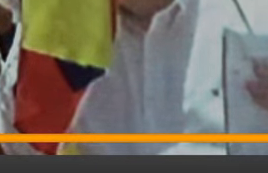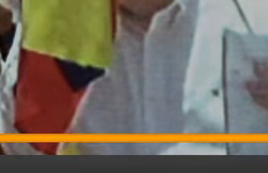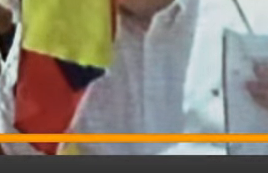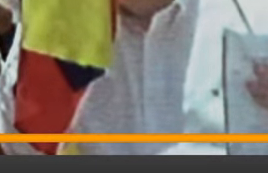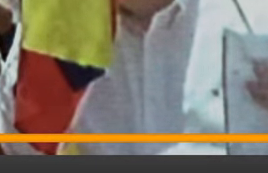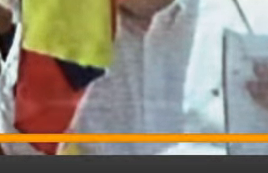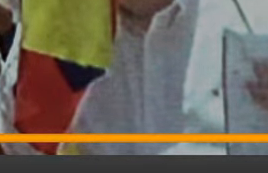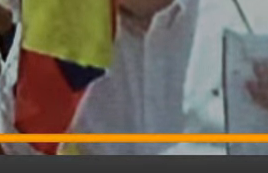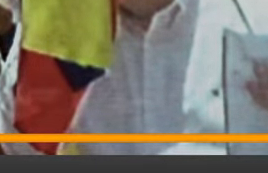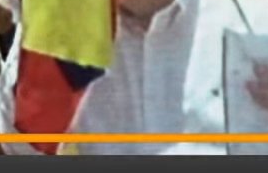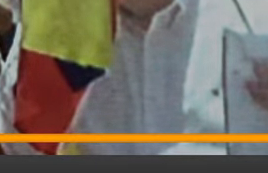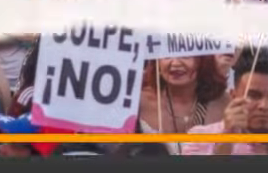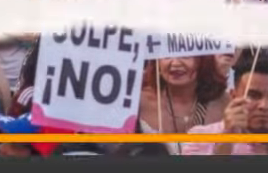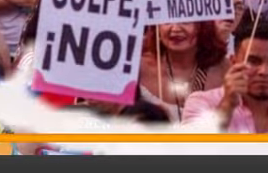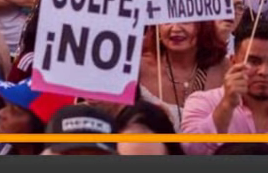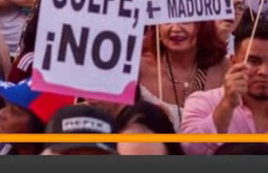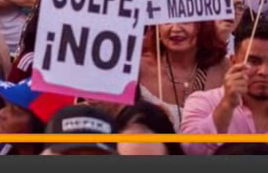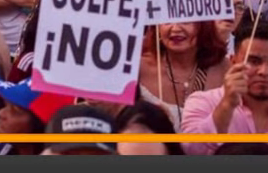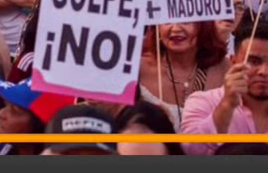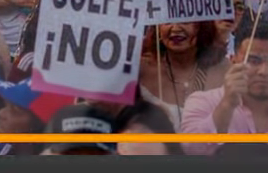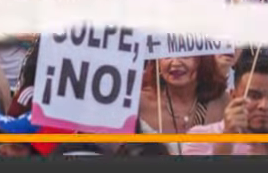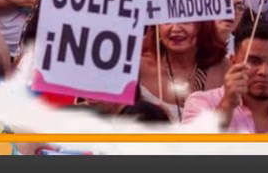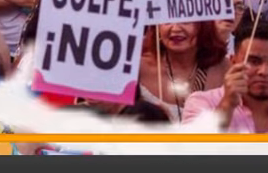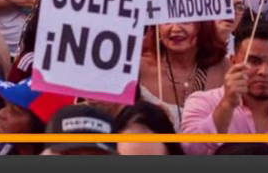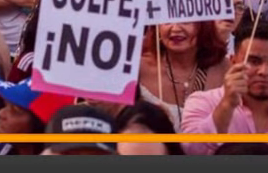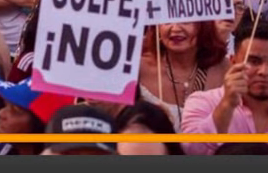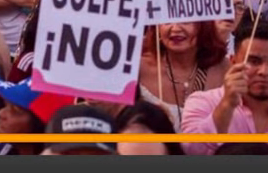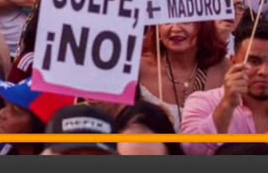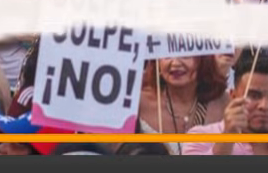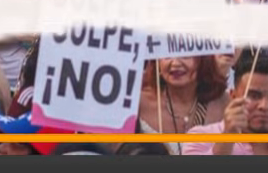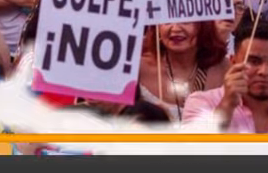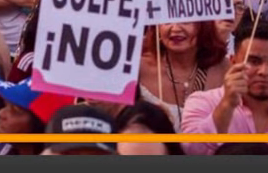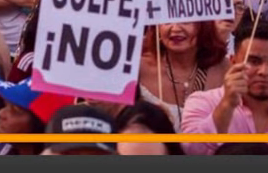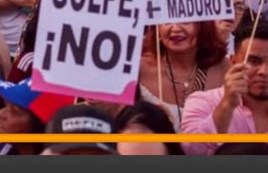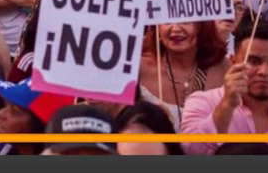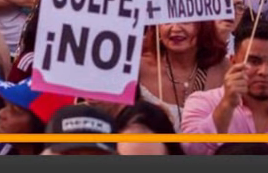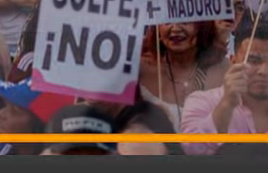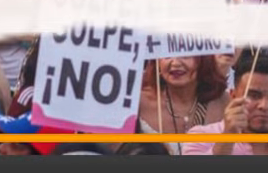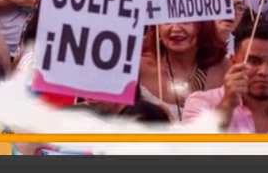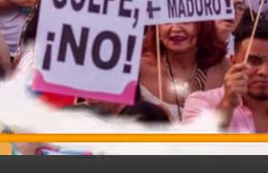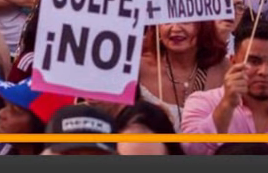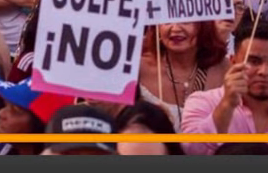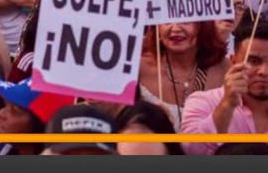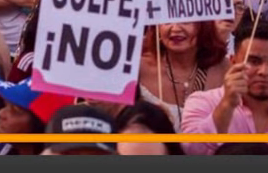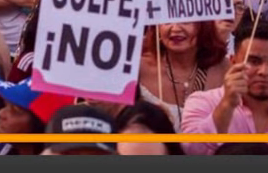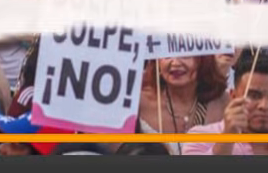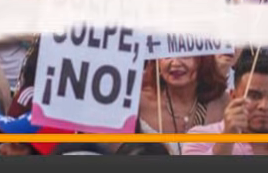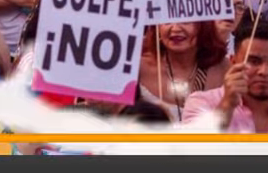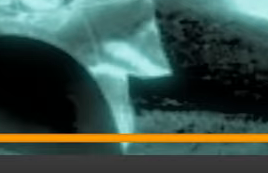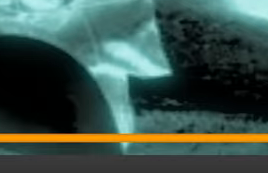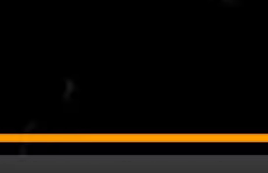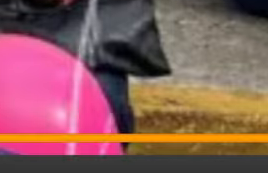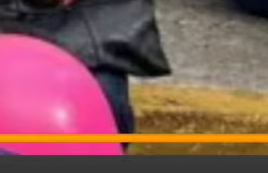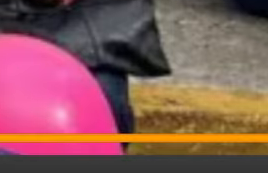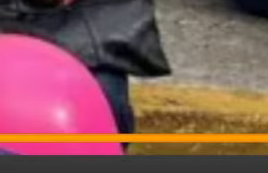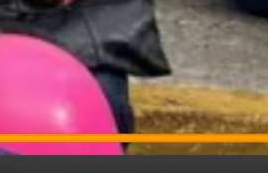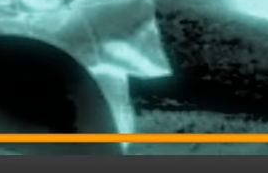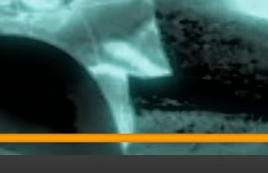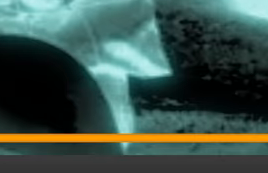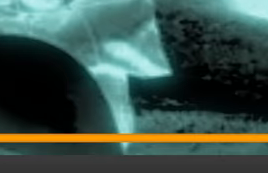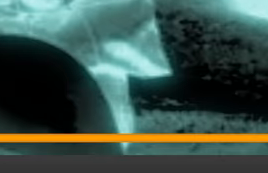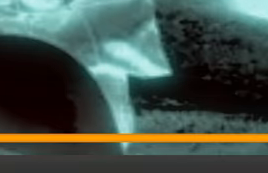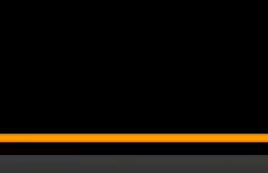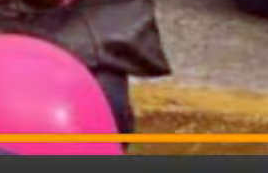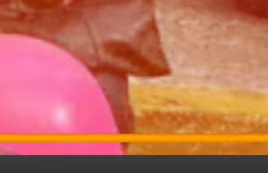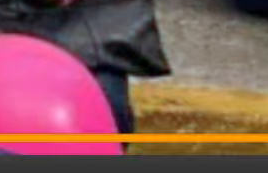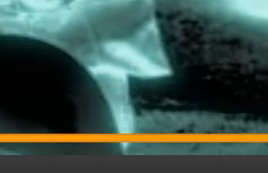acá, pendiente y presente. Han pasado 3 meses desde las elecciones presidenciales en Venezuela, en las que Maduro fue declarado